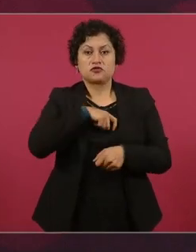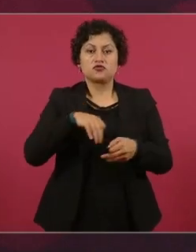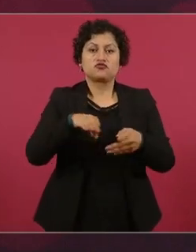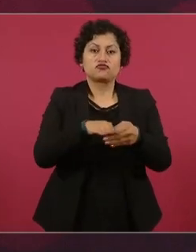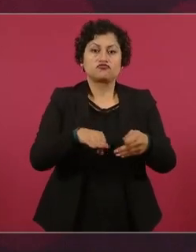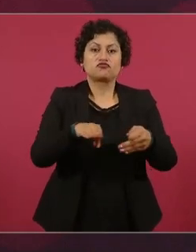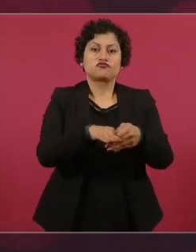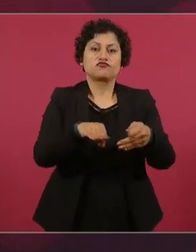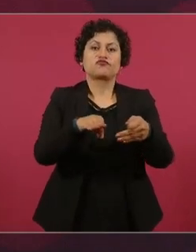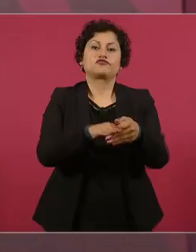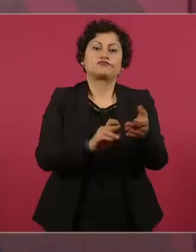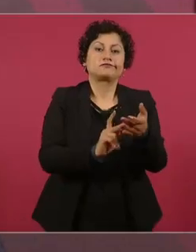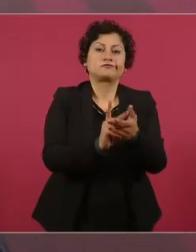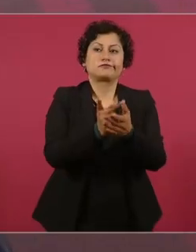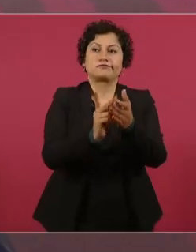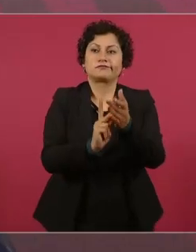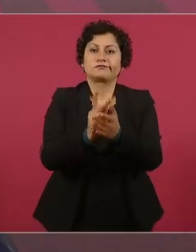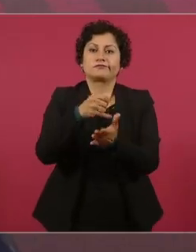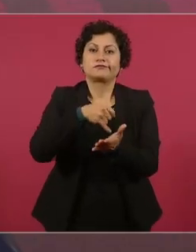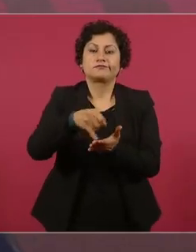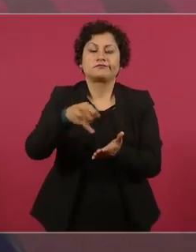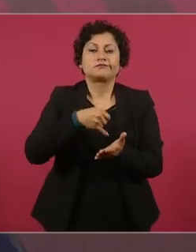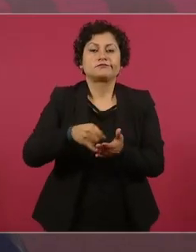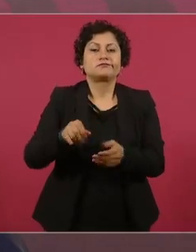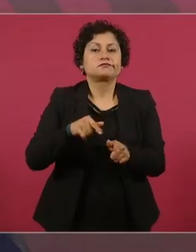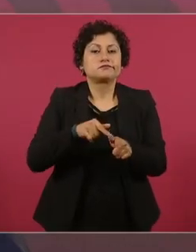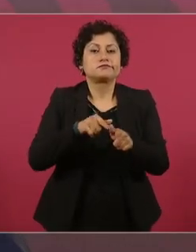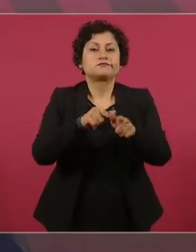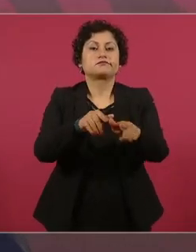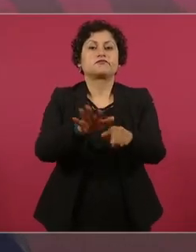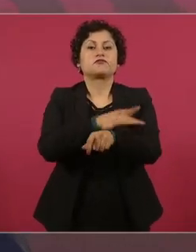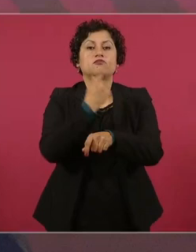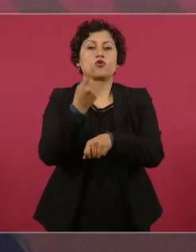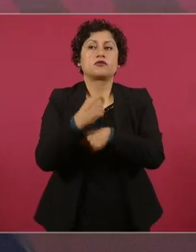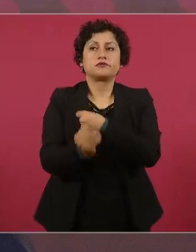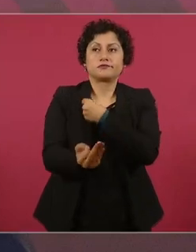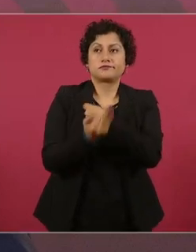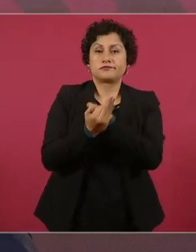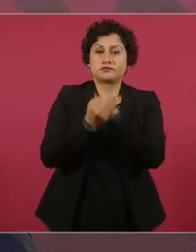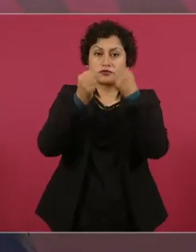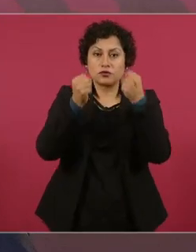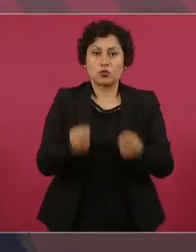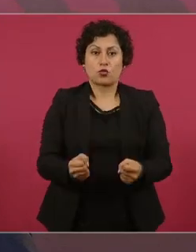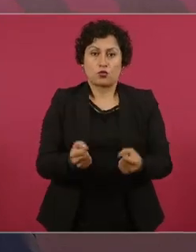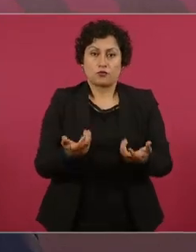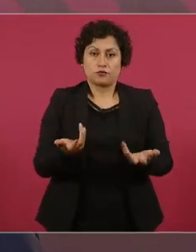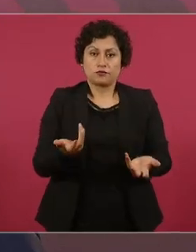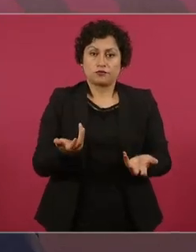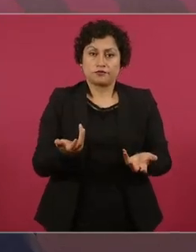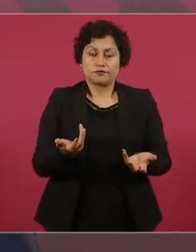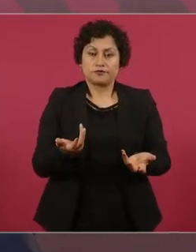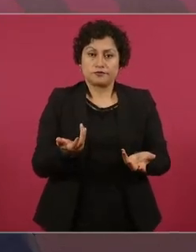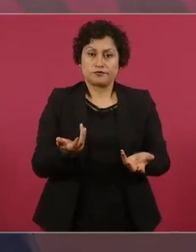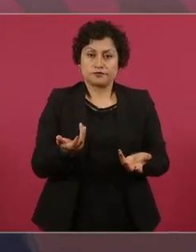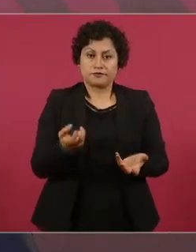porque el tener